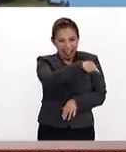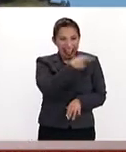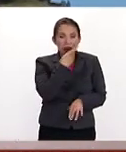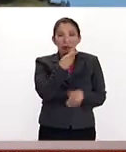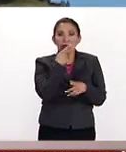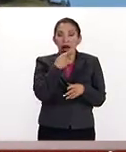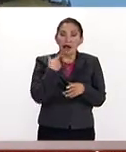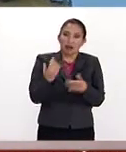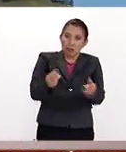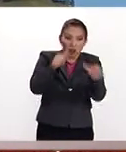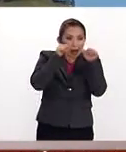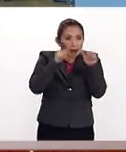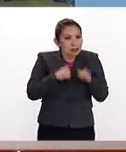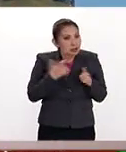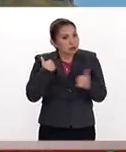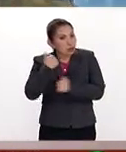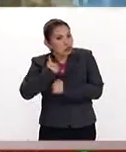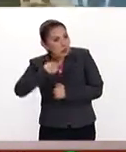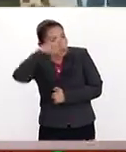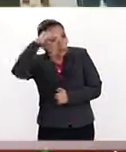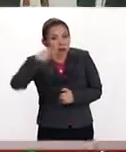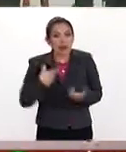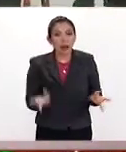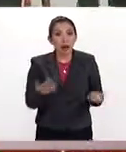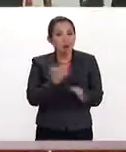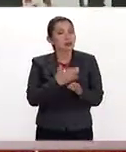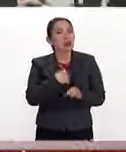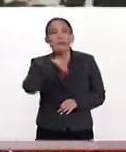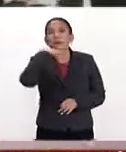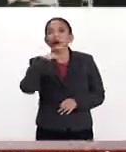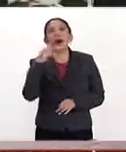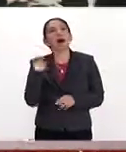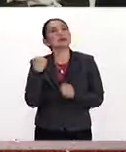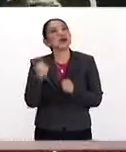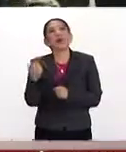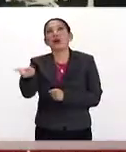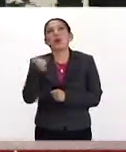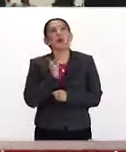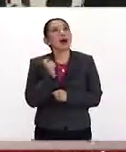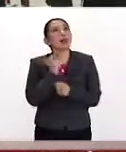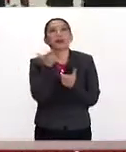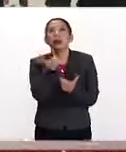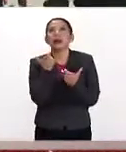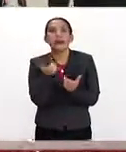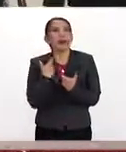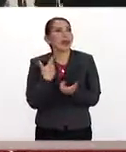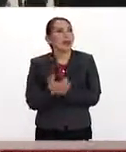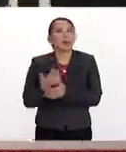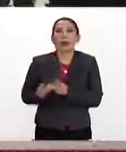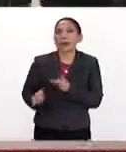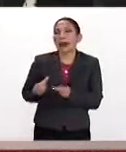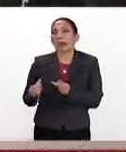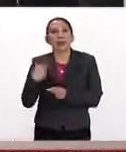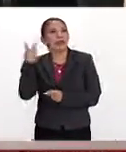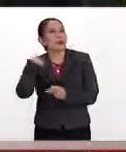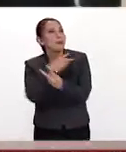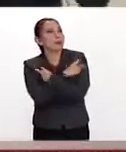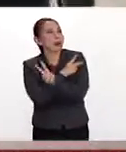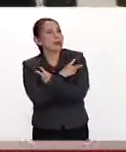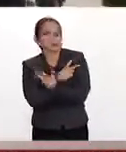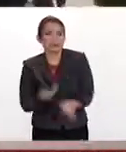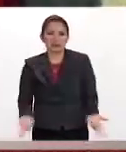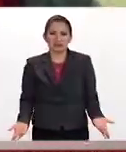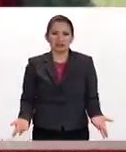jueves, pues no estarían discutiendo este tema y seguramente estarían pensando en su bono de fin de año y programando su fin de